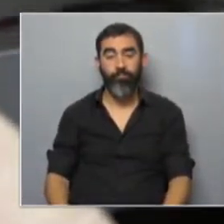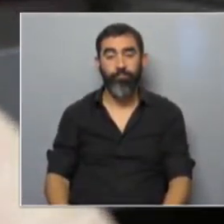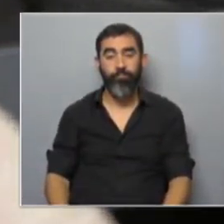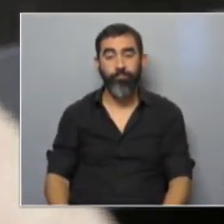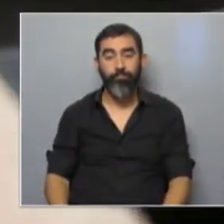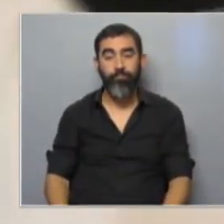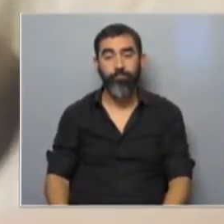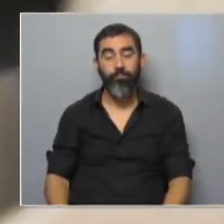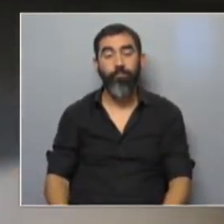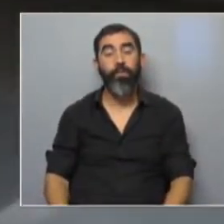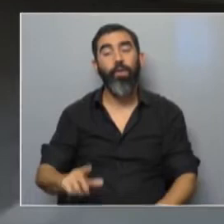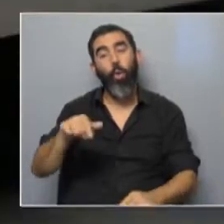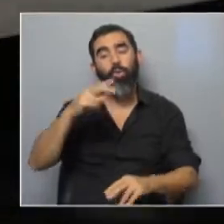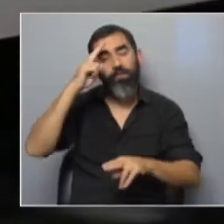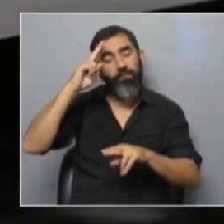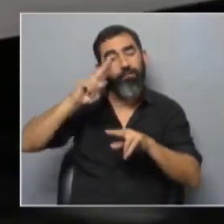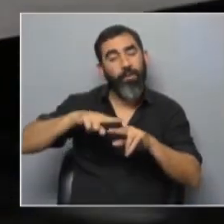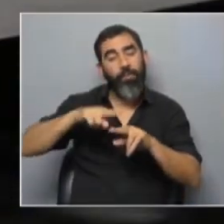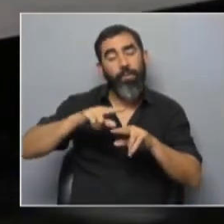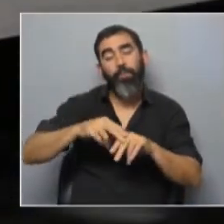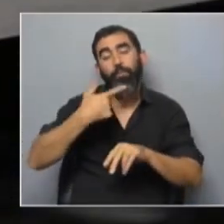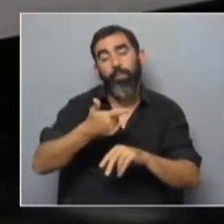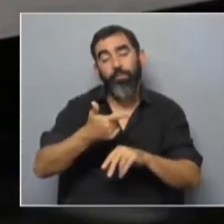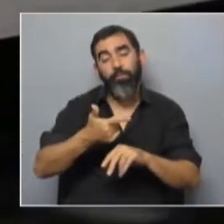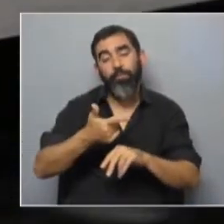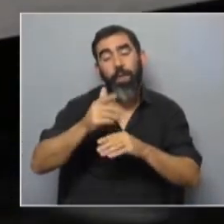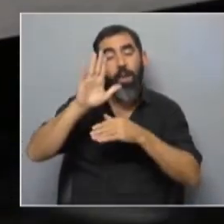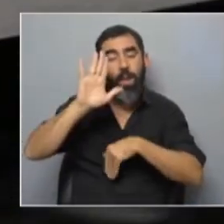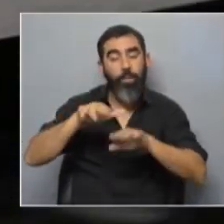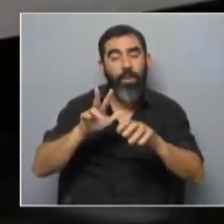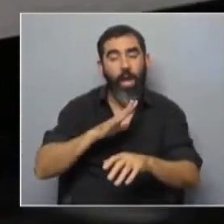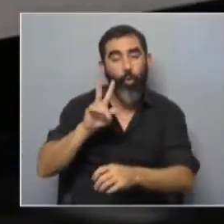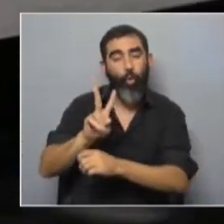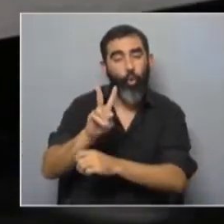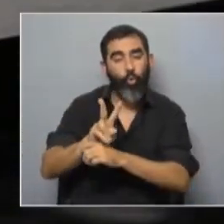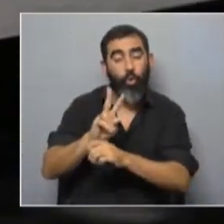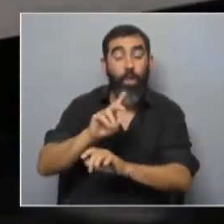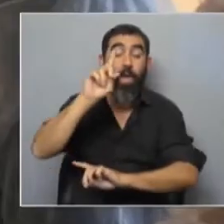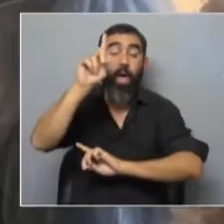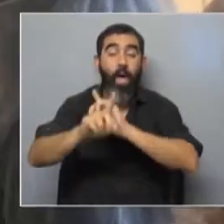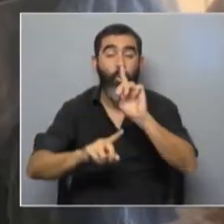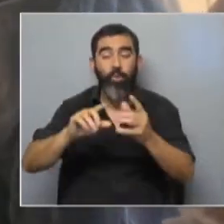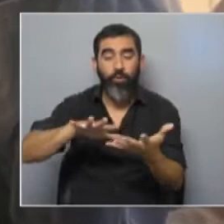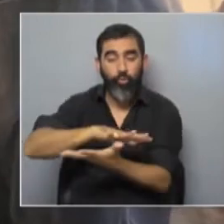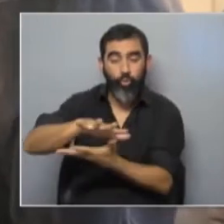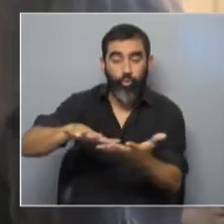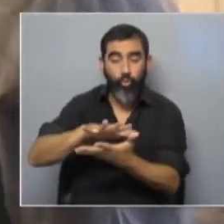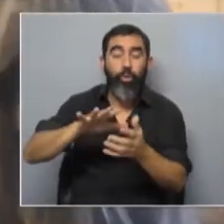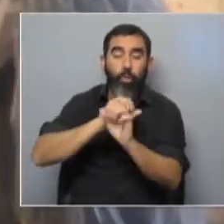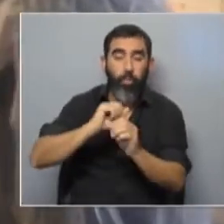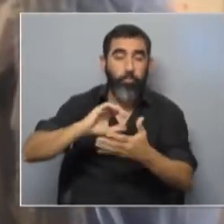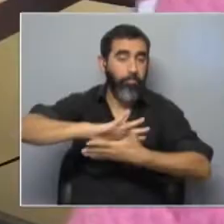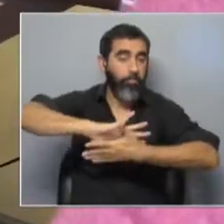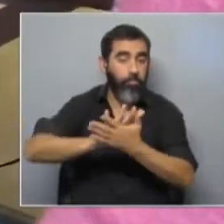Y en la perspectiva de otras enfermedades, si bien la mayoría están controladas y en algunas regiones pueden estar